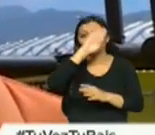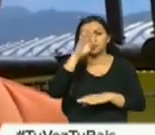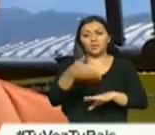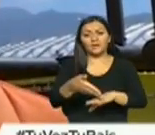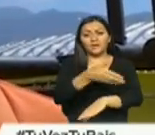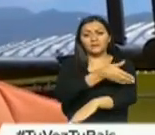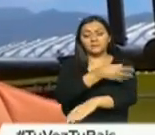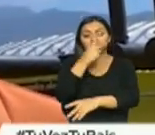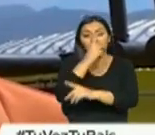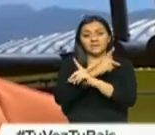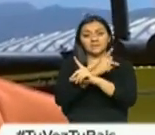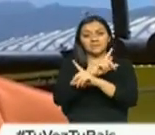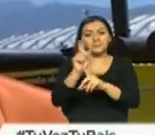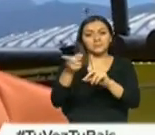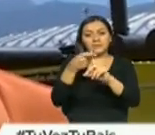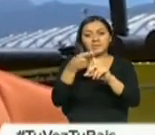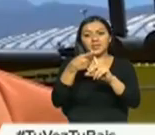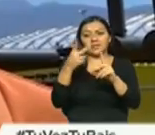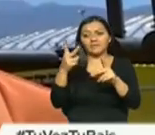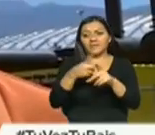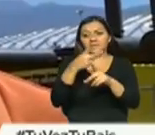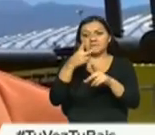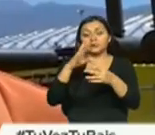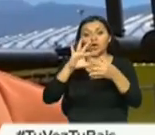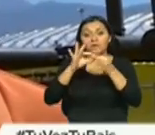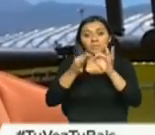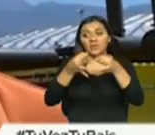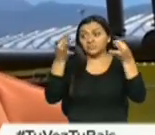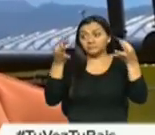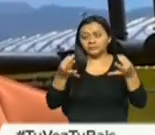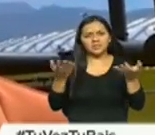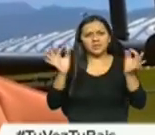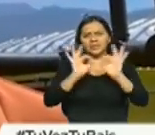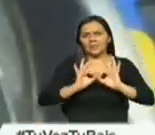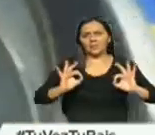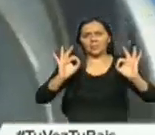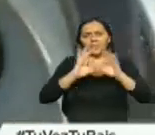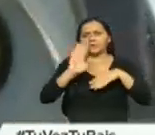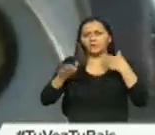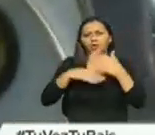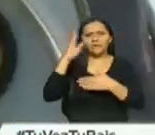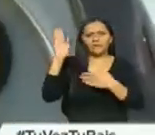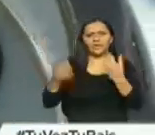en los Juegos Paralímpicos u Olímpicos. Los cariocas salieron a apoyar los Juegos.